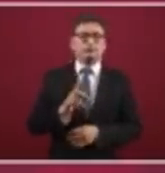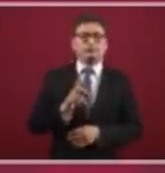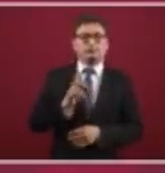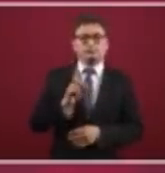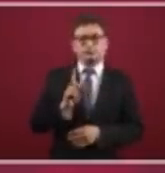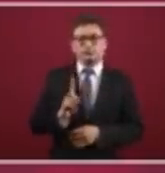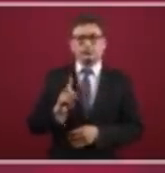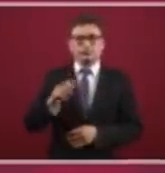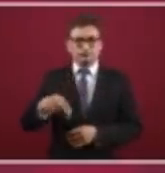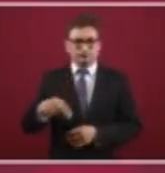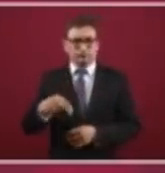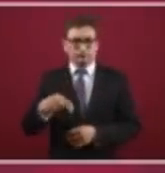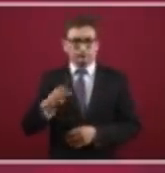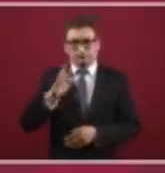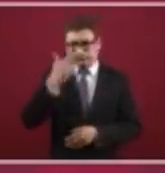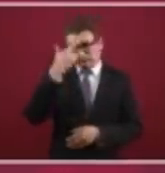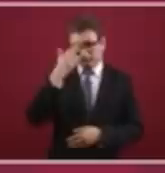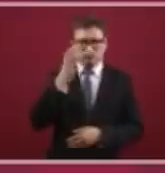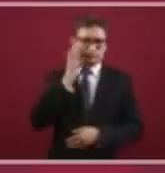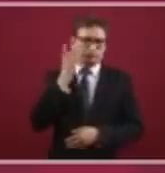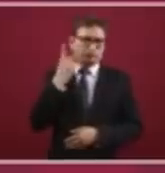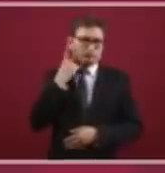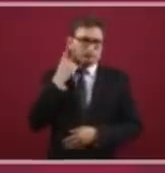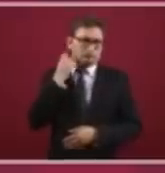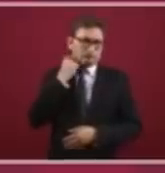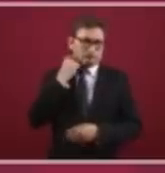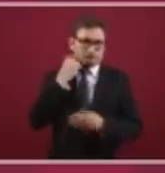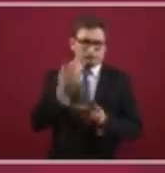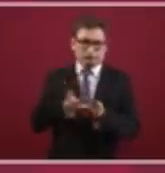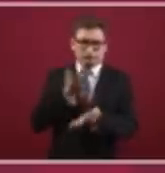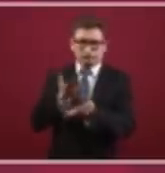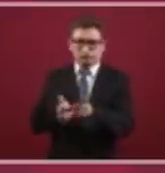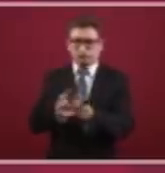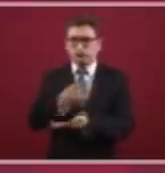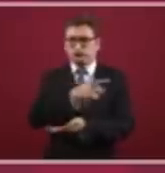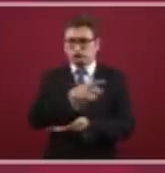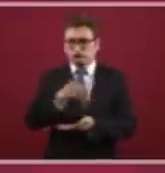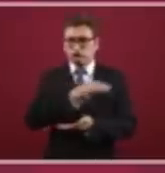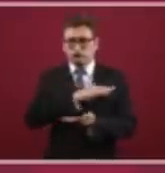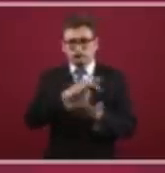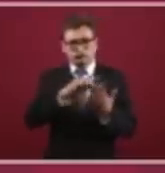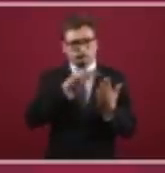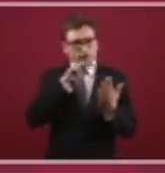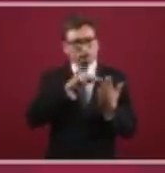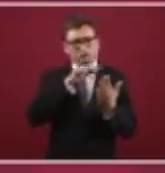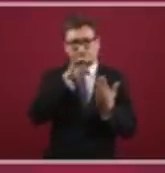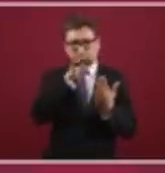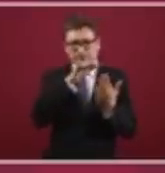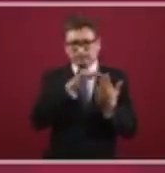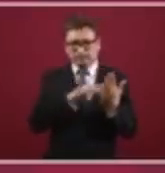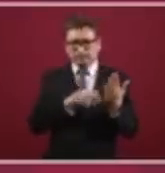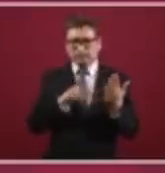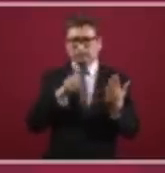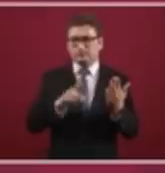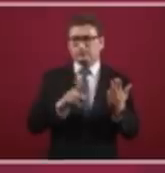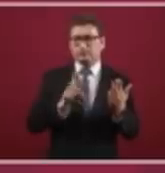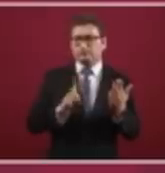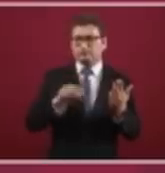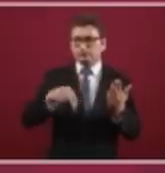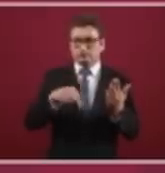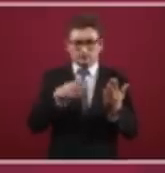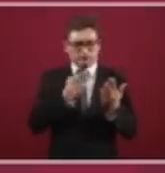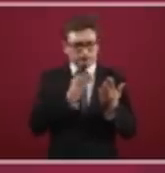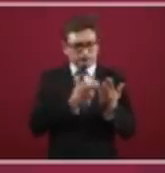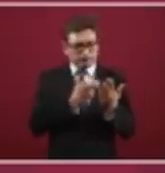que se presentó al congreso si ustedes leen s plan de desarrollo